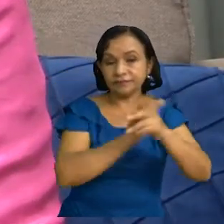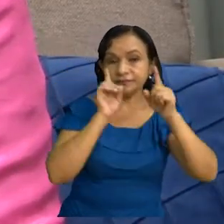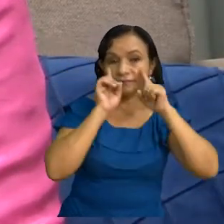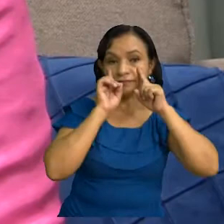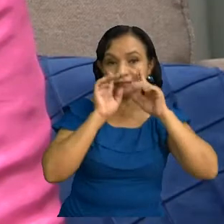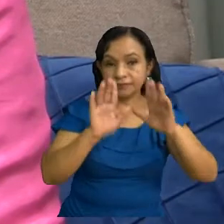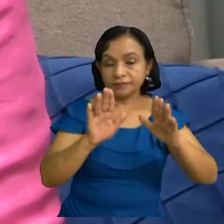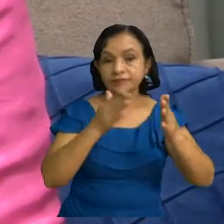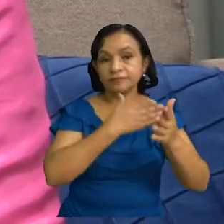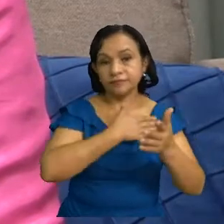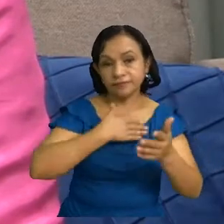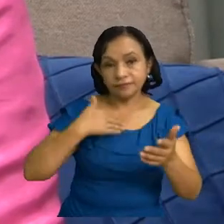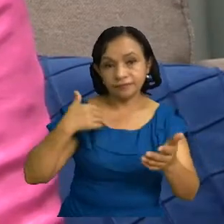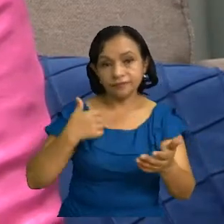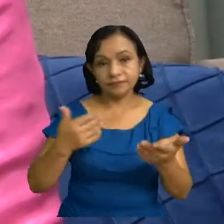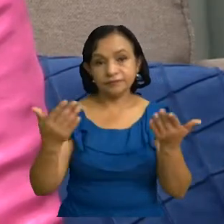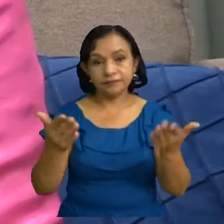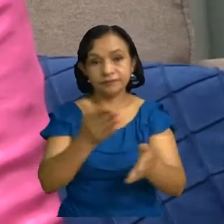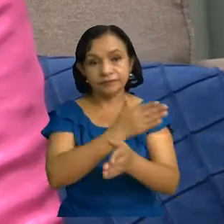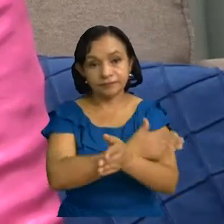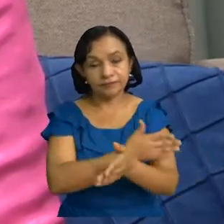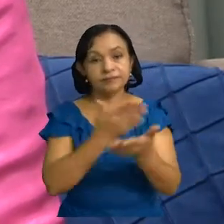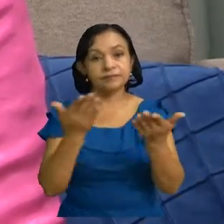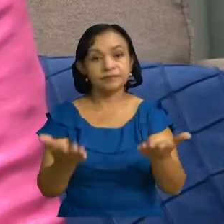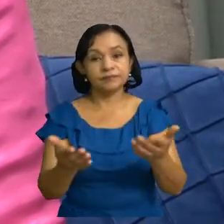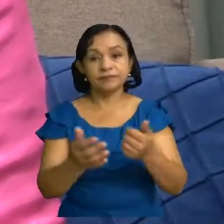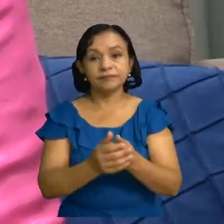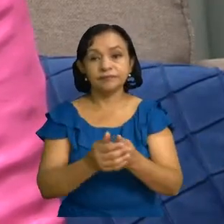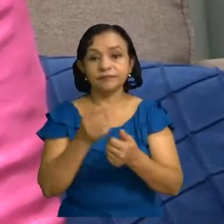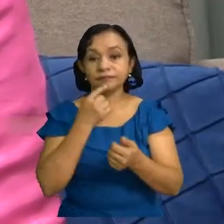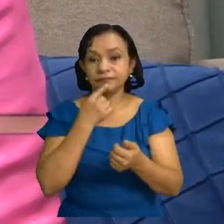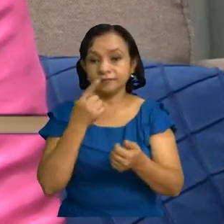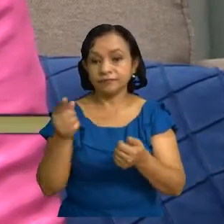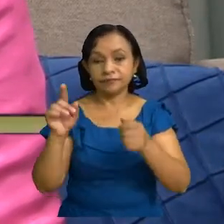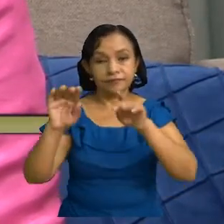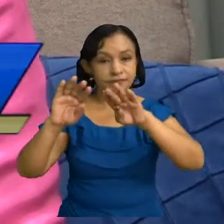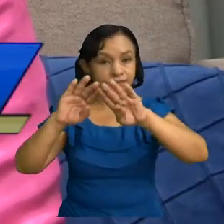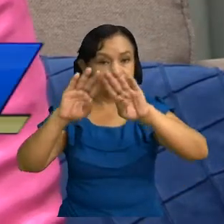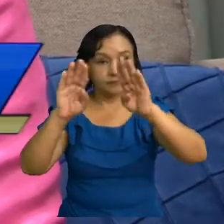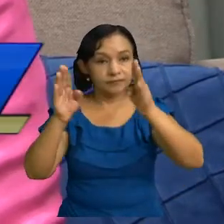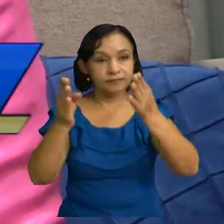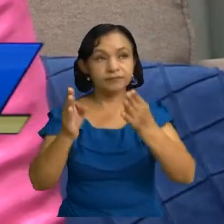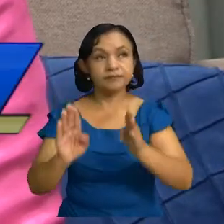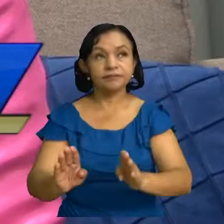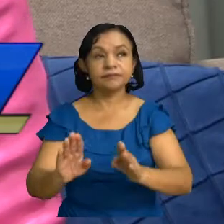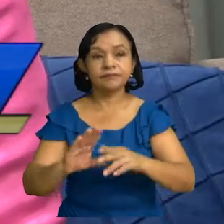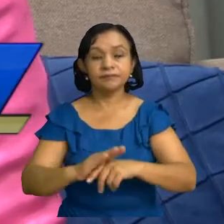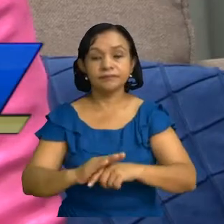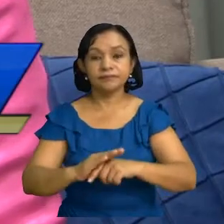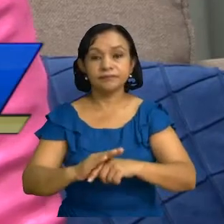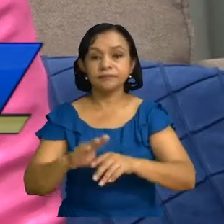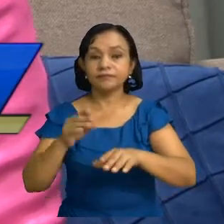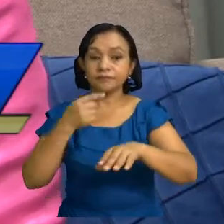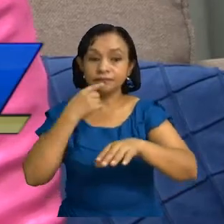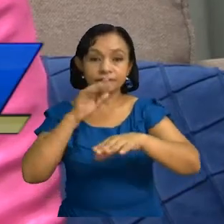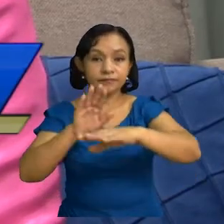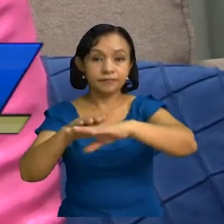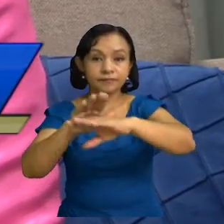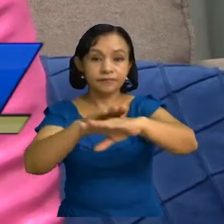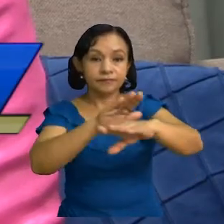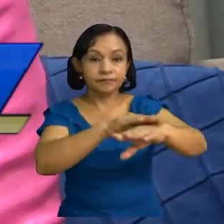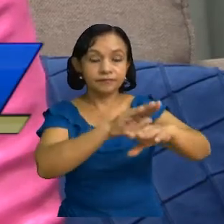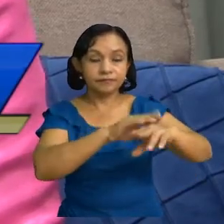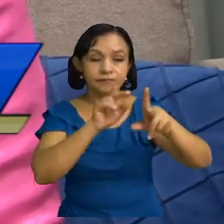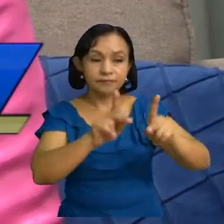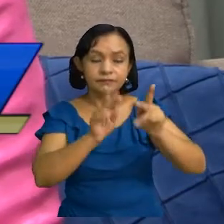es importante porque como decía la compañera es un maya llamar a la conciencia llamar